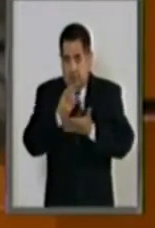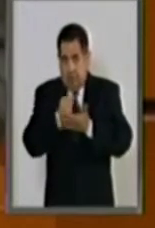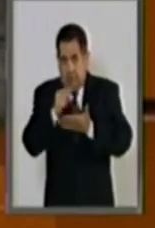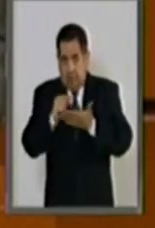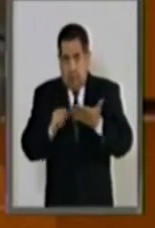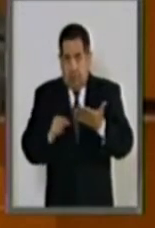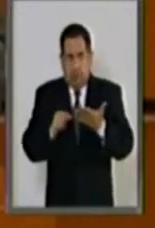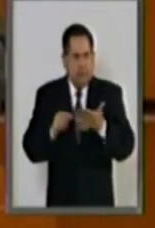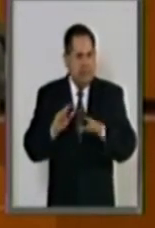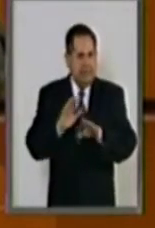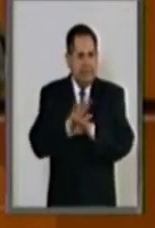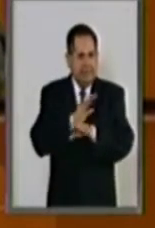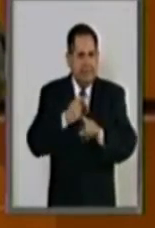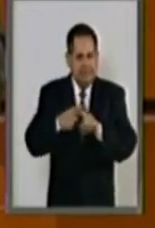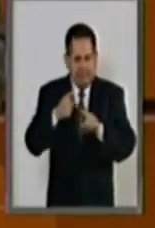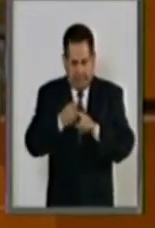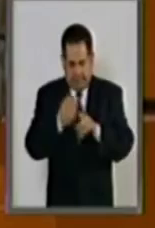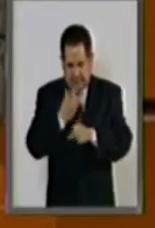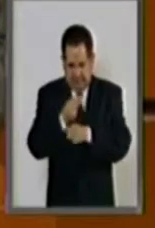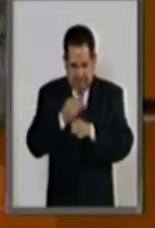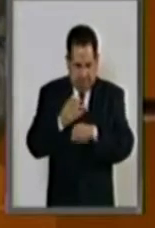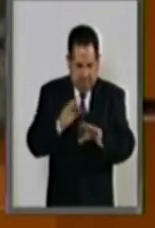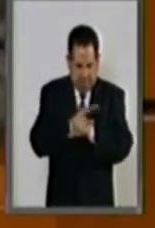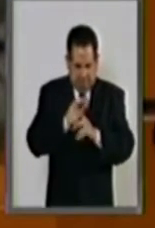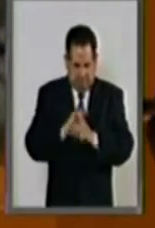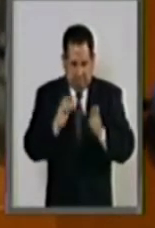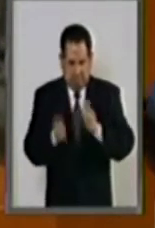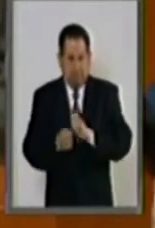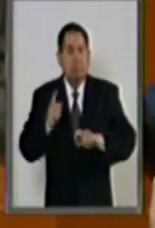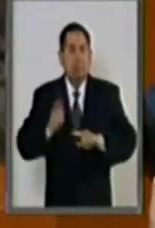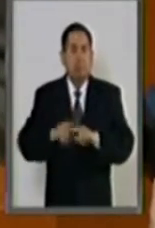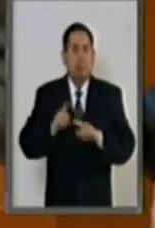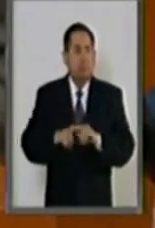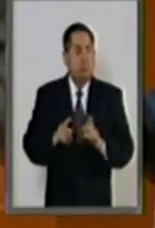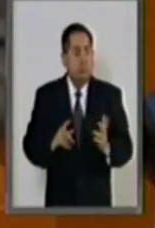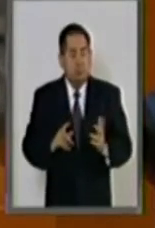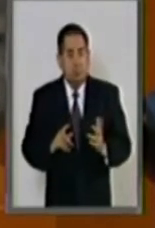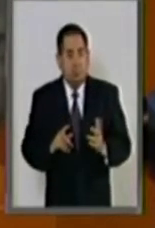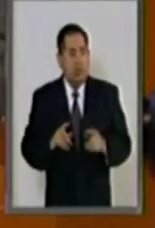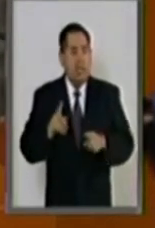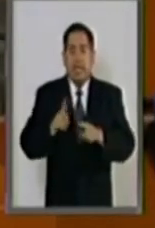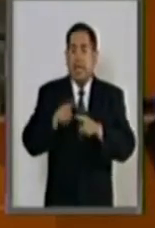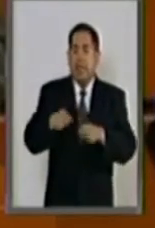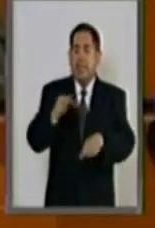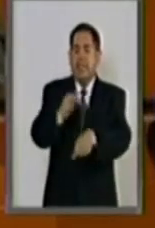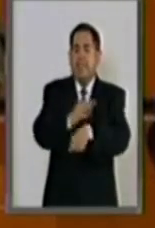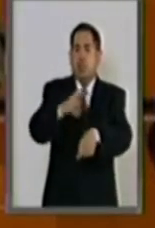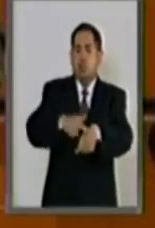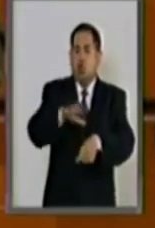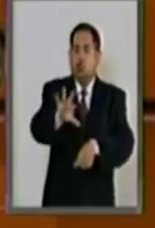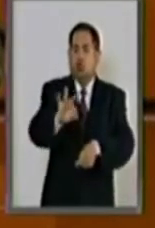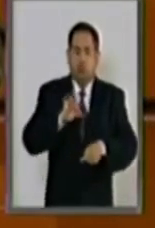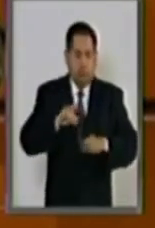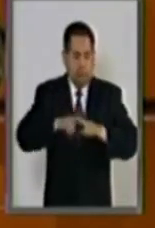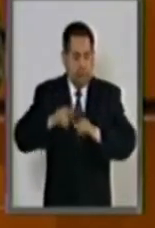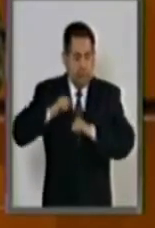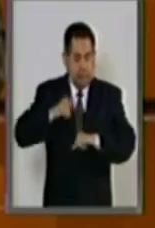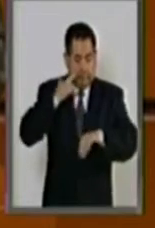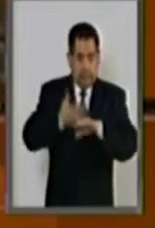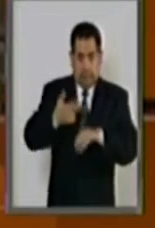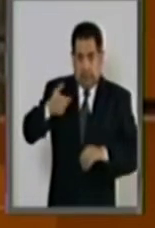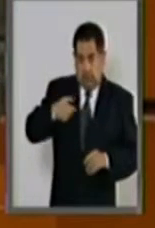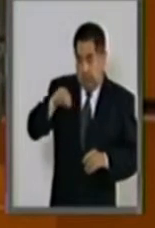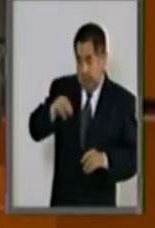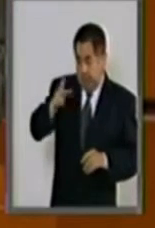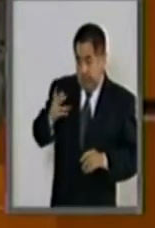estas reformas, estas adecuaciones, que el nombramiento del defensor público no dependerá del Ministerio